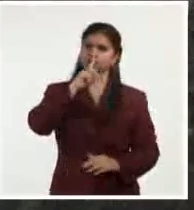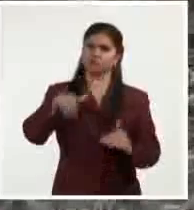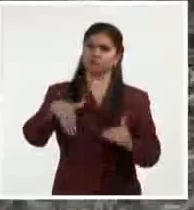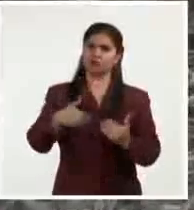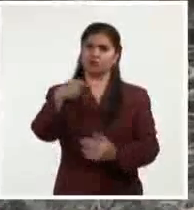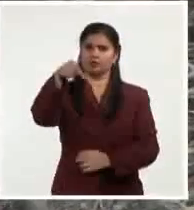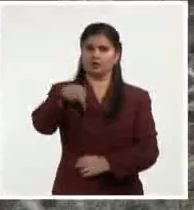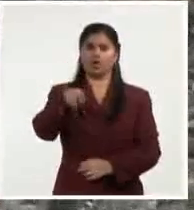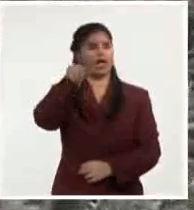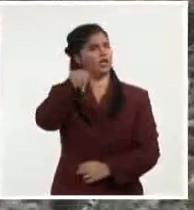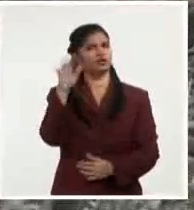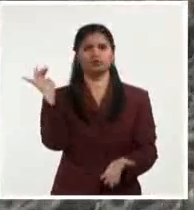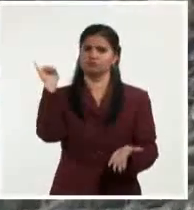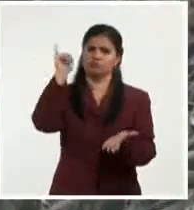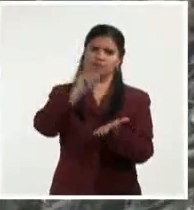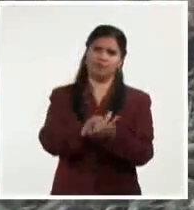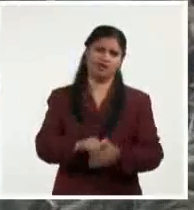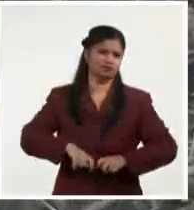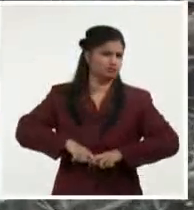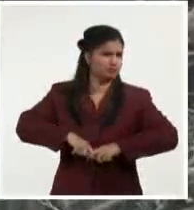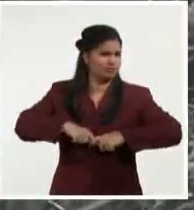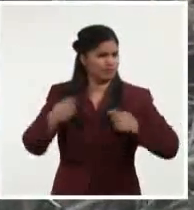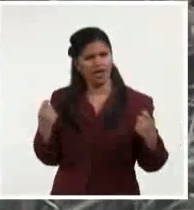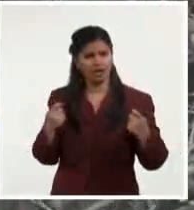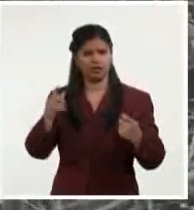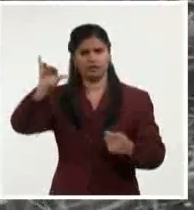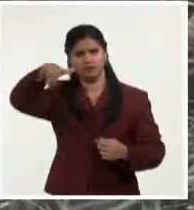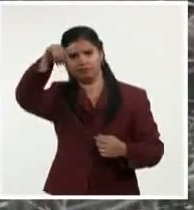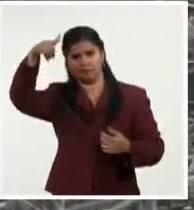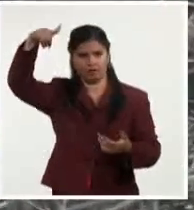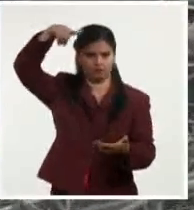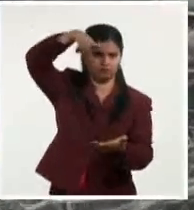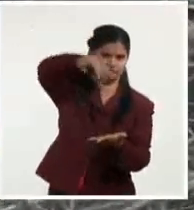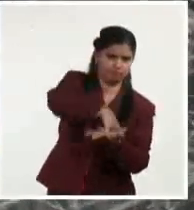considerado como la peor catástrofe de ese tipo en el país en las últimas 3 décadas.